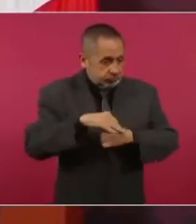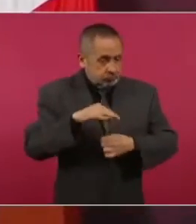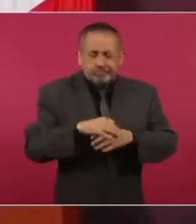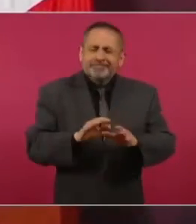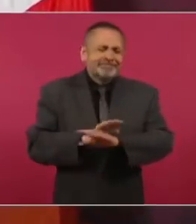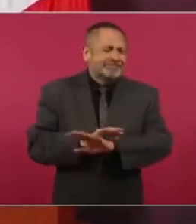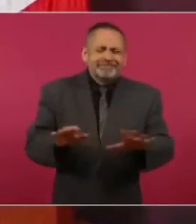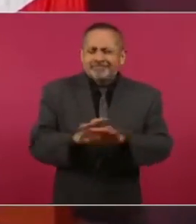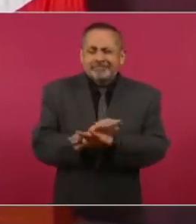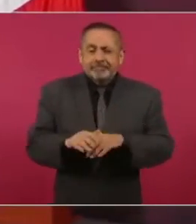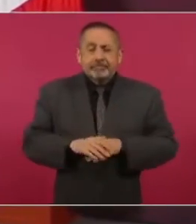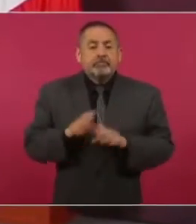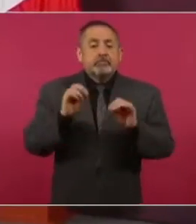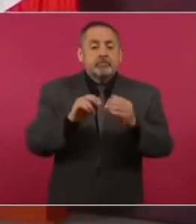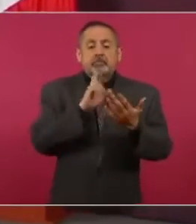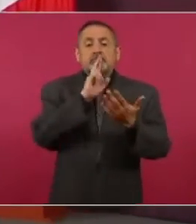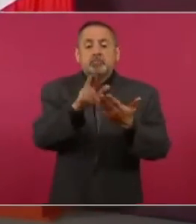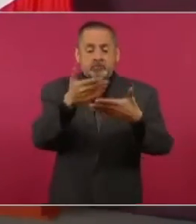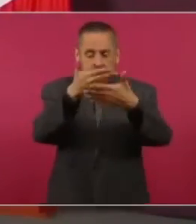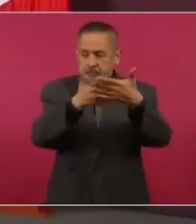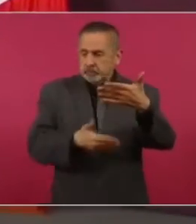alteración de los resultados,